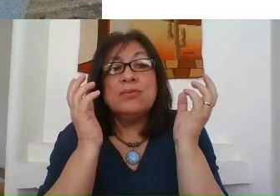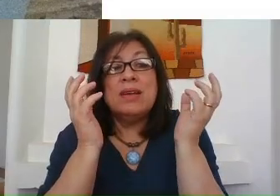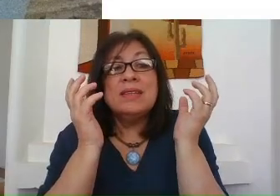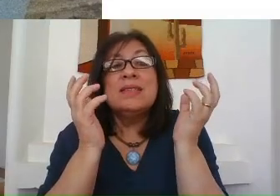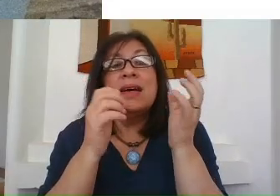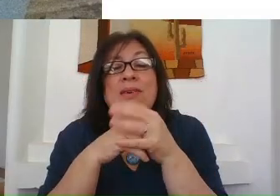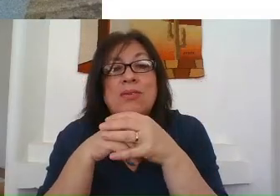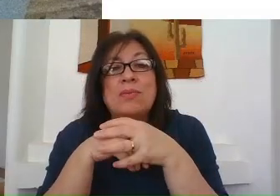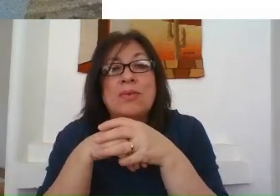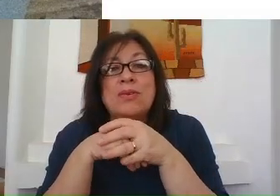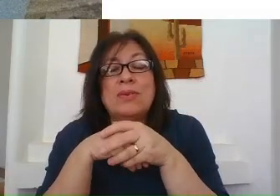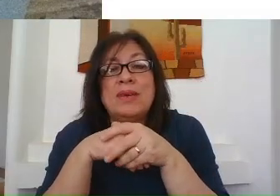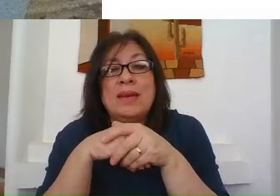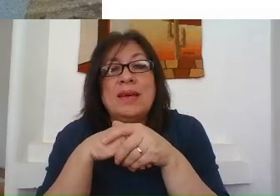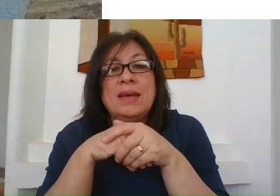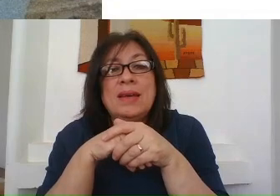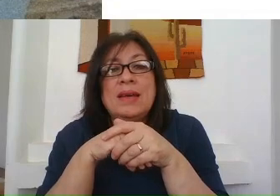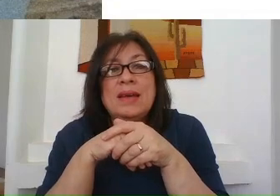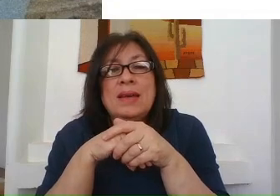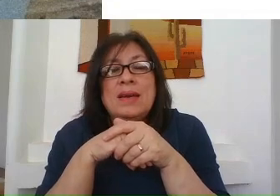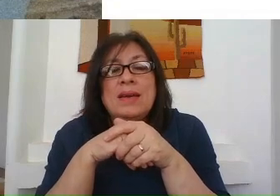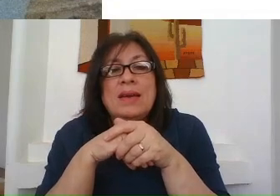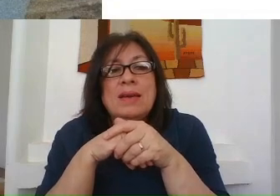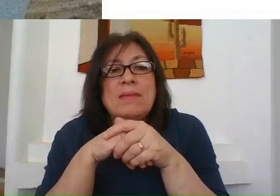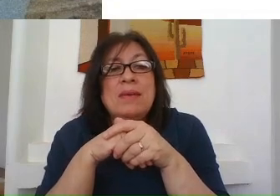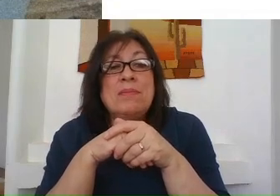tenemos que visualizar como